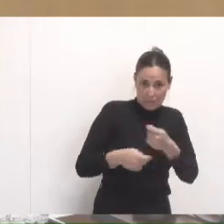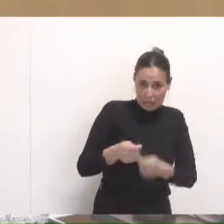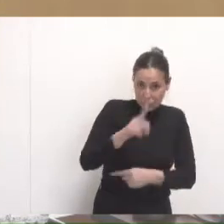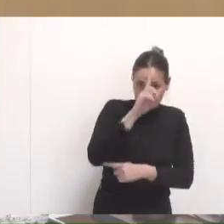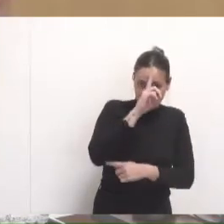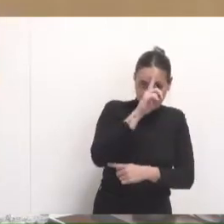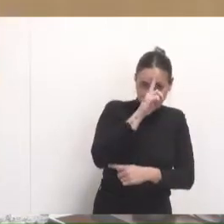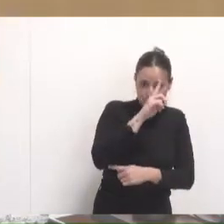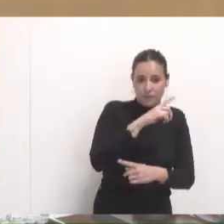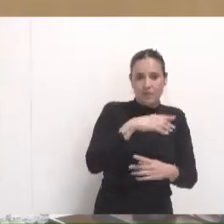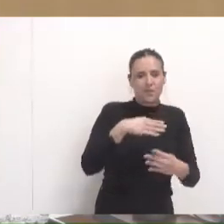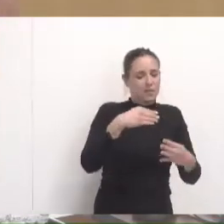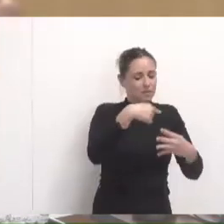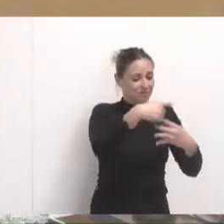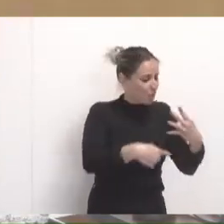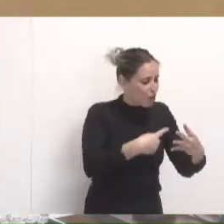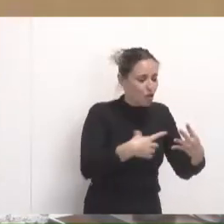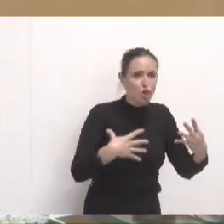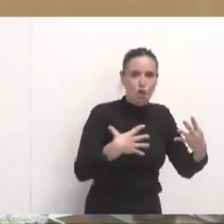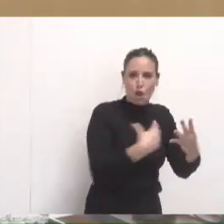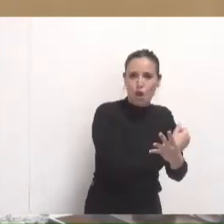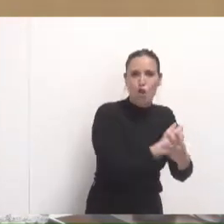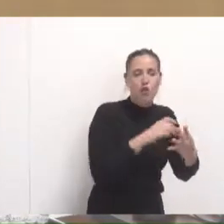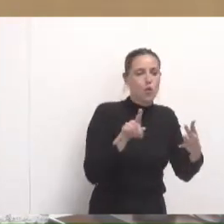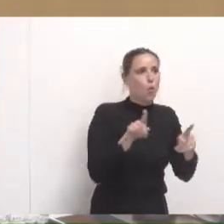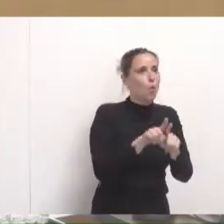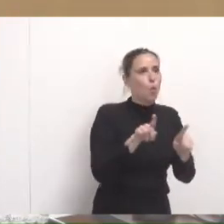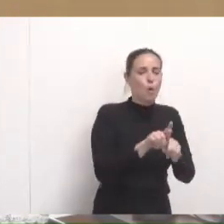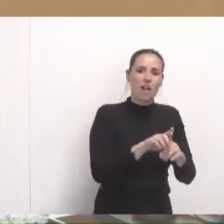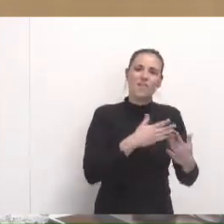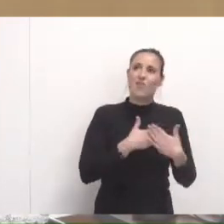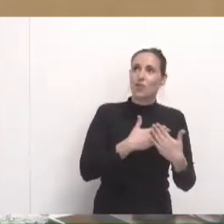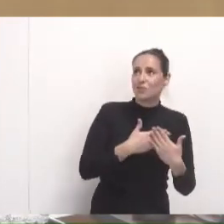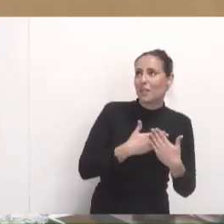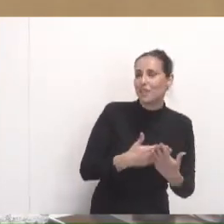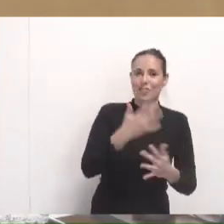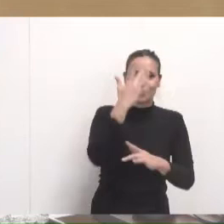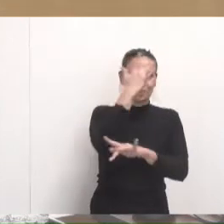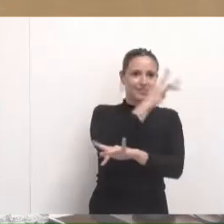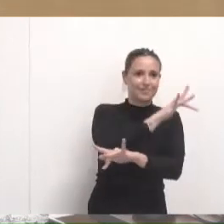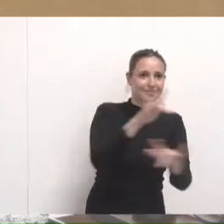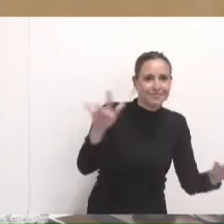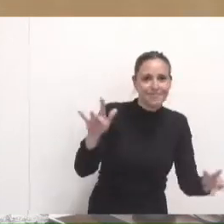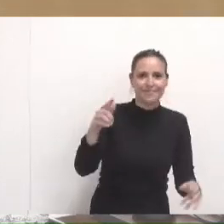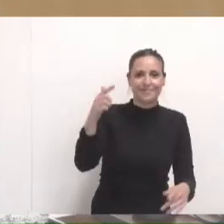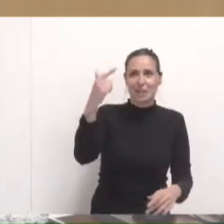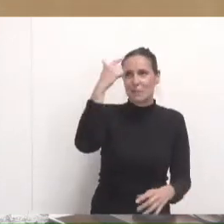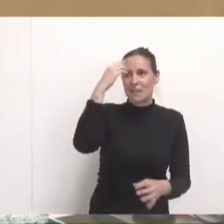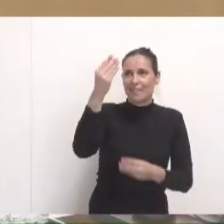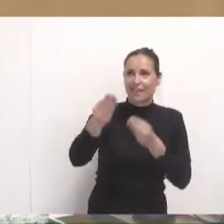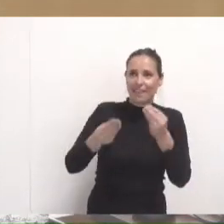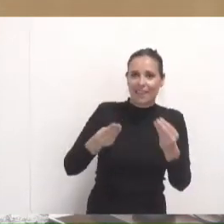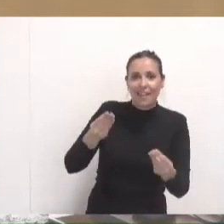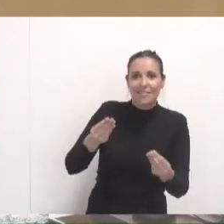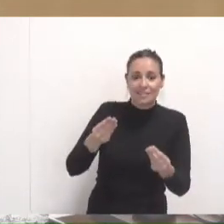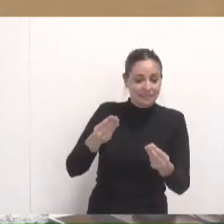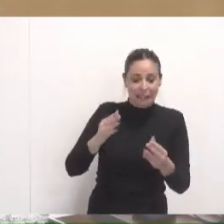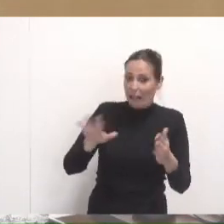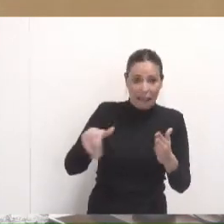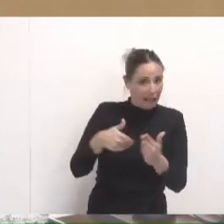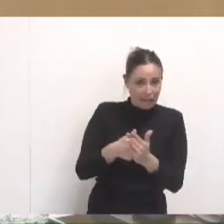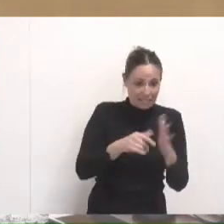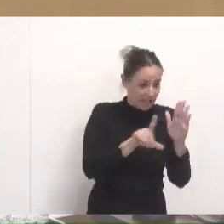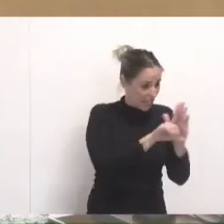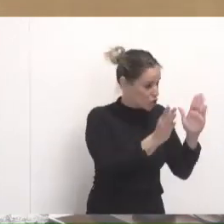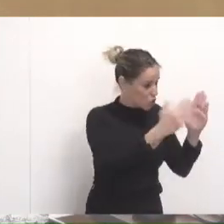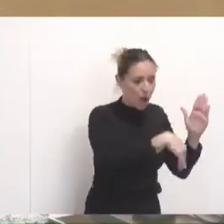de la mano de la voluntariedad, de la concienciación, de la mentalidad, evidentemente poco podremos avanzar, ¿no? Por eso